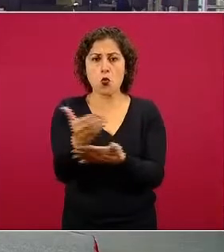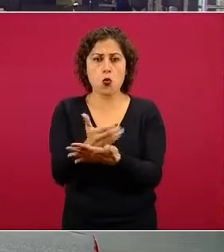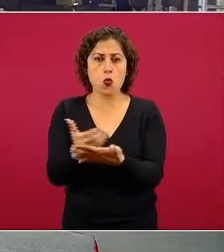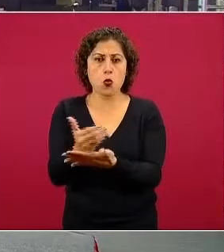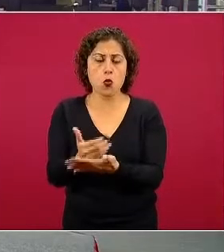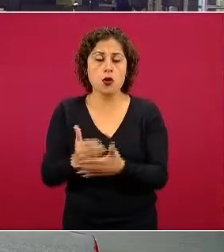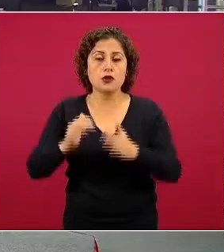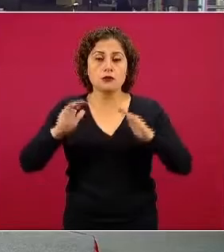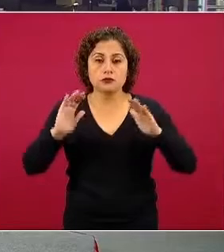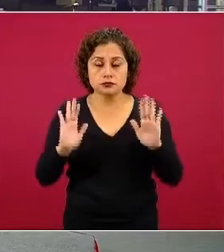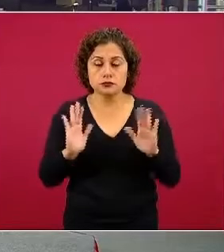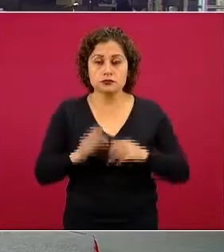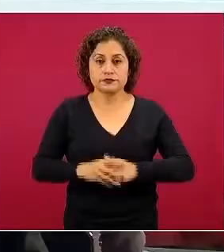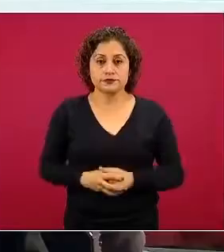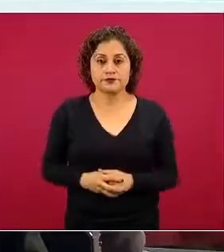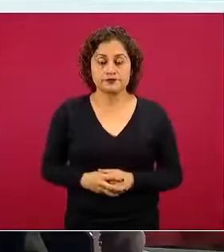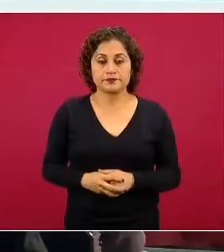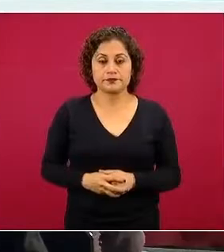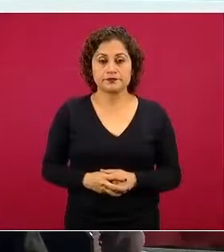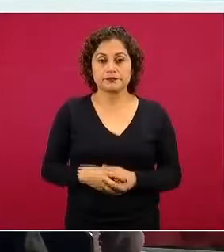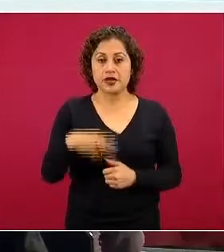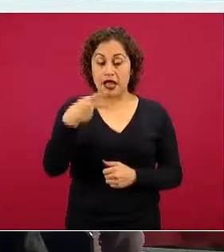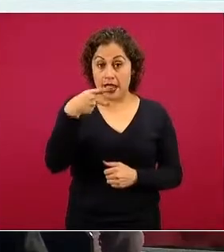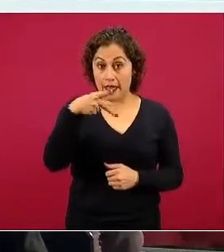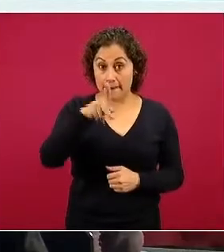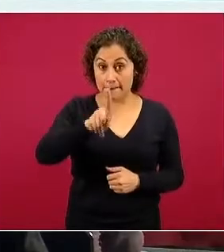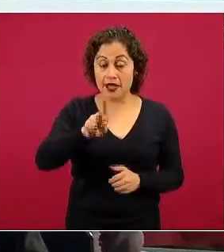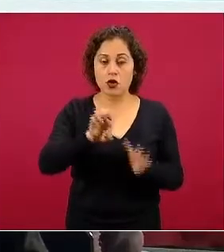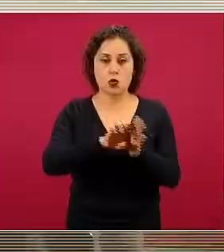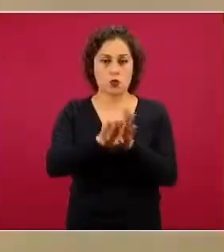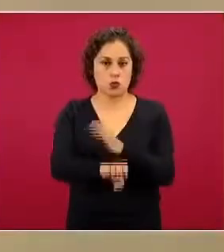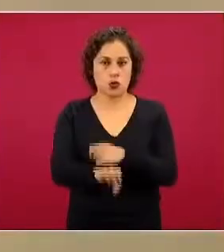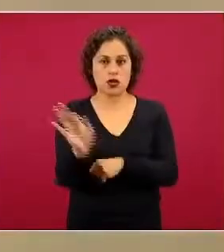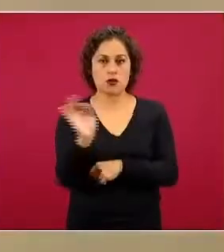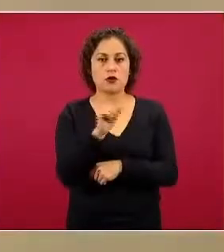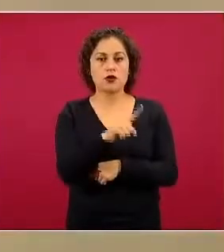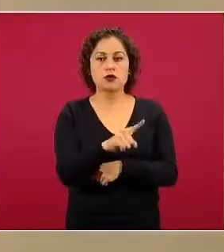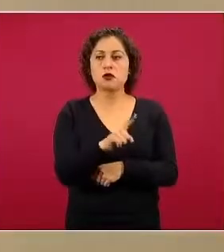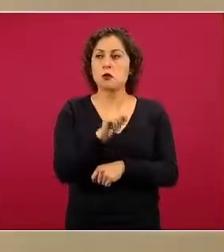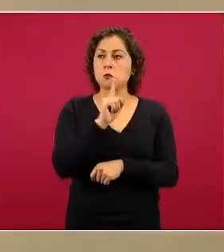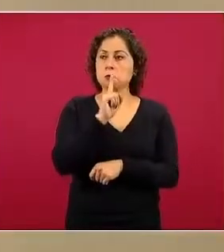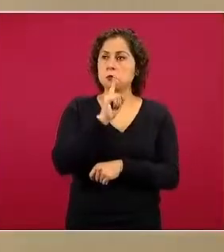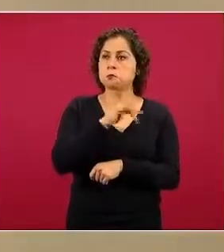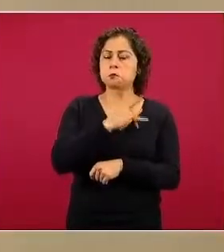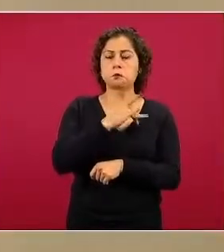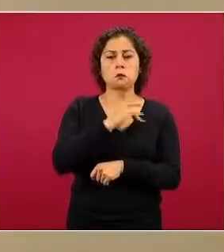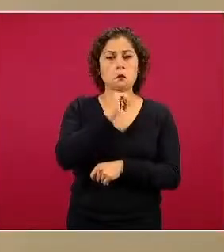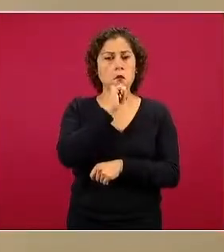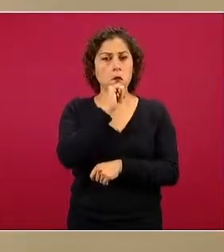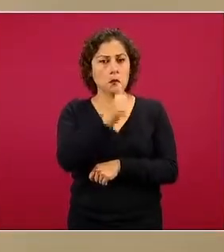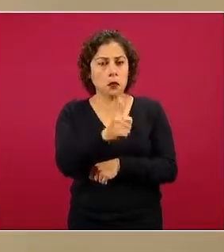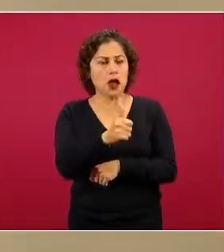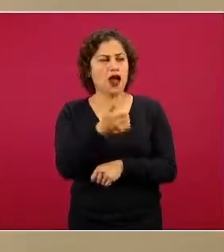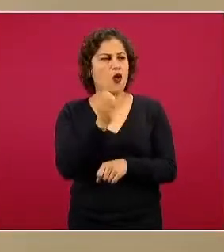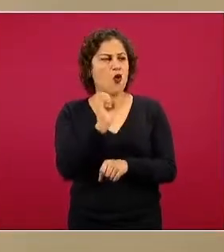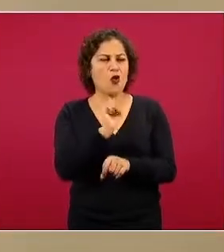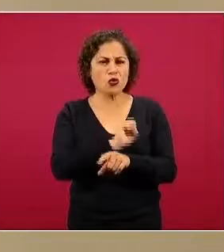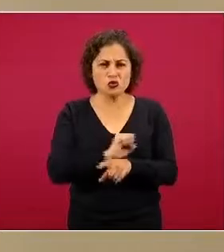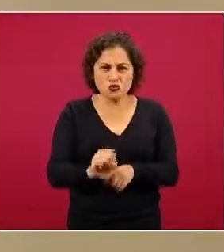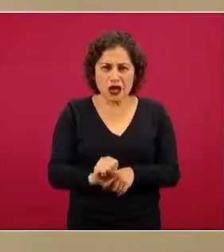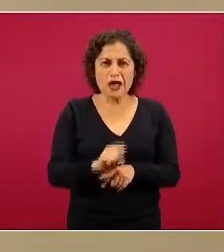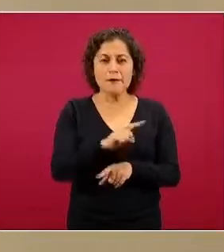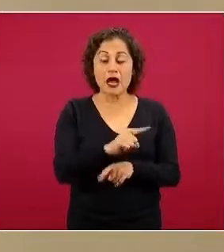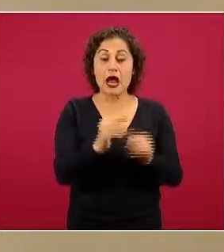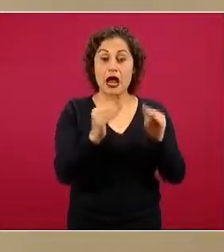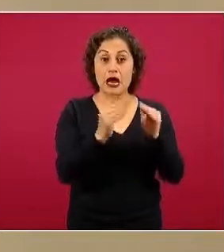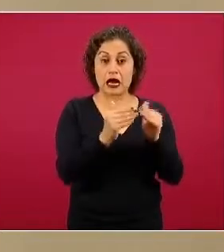Si en casa se agrava y empieza con los datos de alarma que también